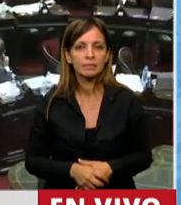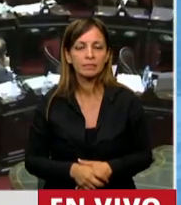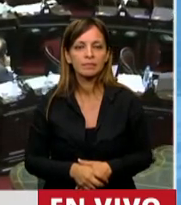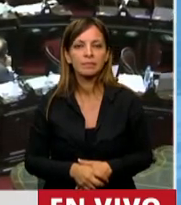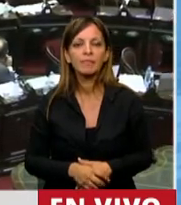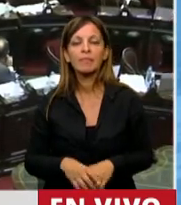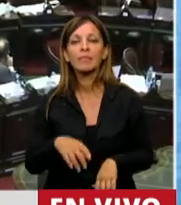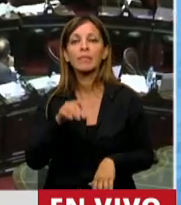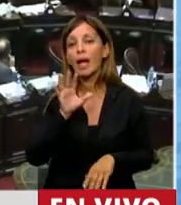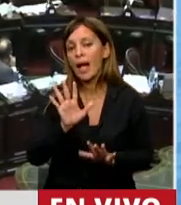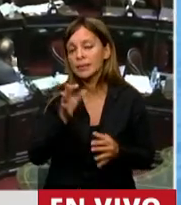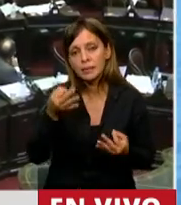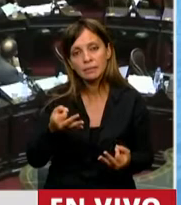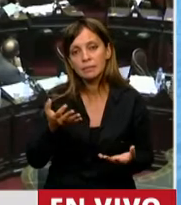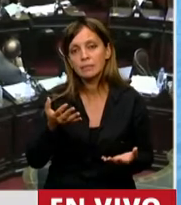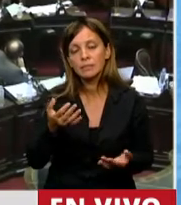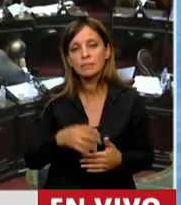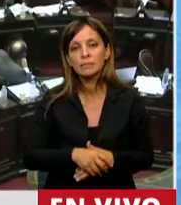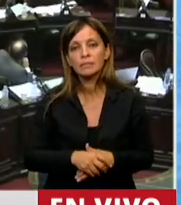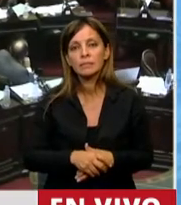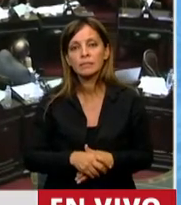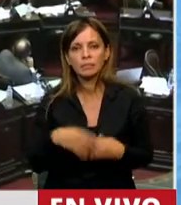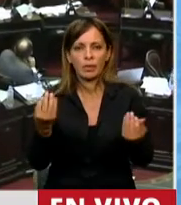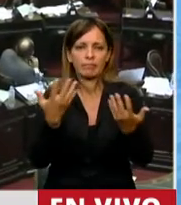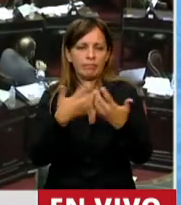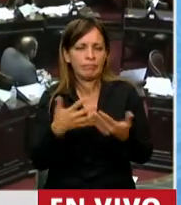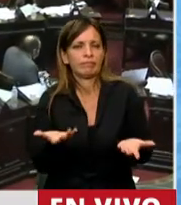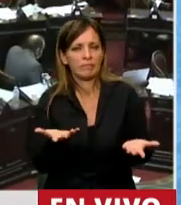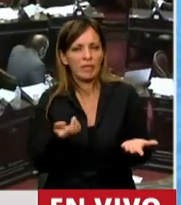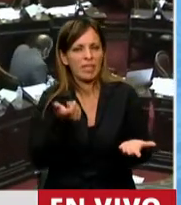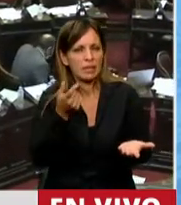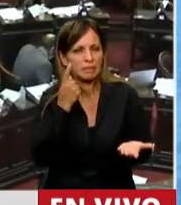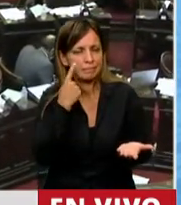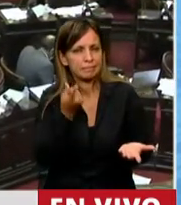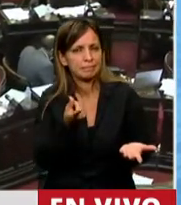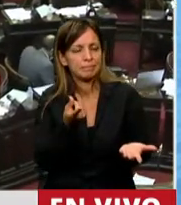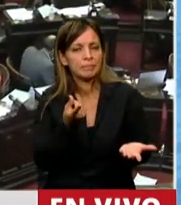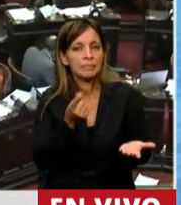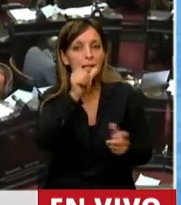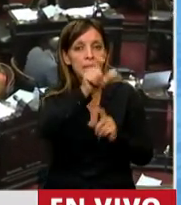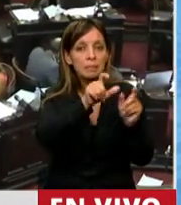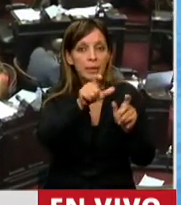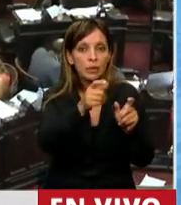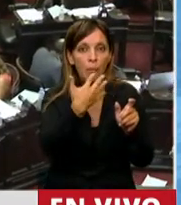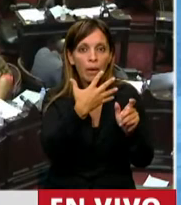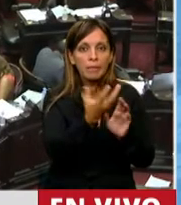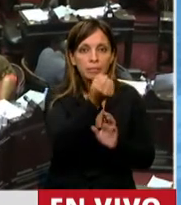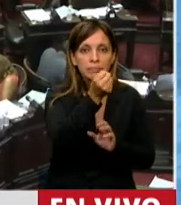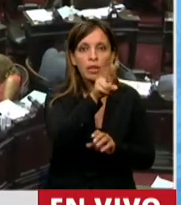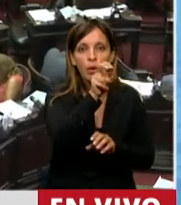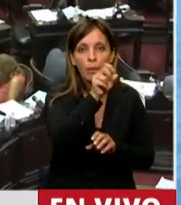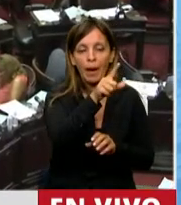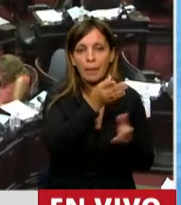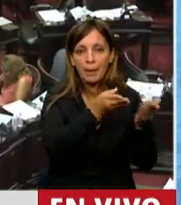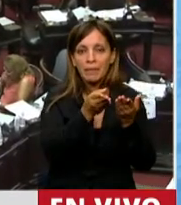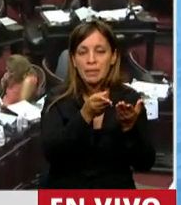Esto va a ser así, Presidente, porque es dable suponer que los pretendidos legitimados acceder al beneficio,